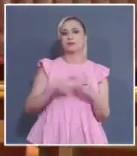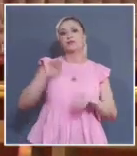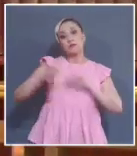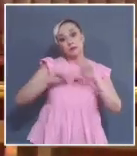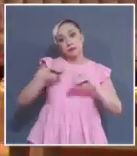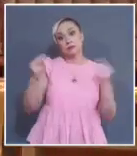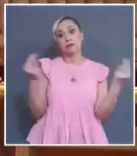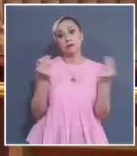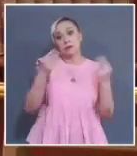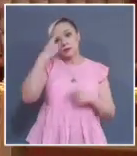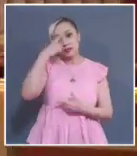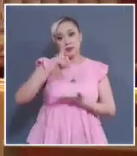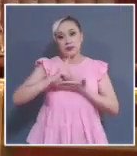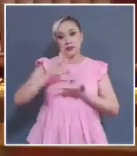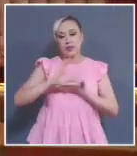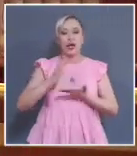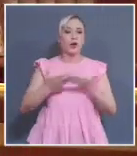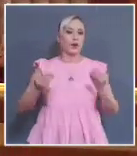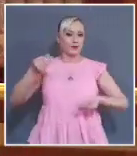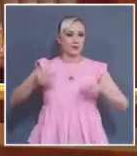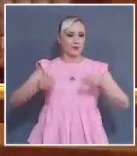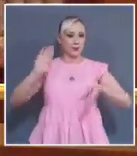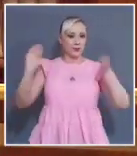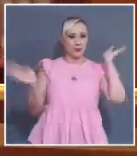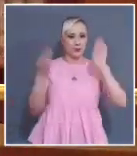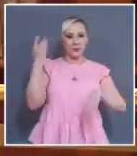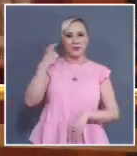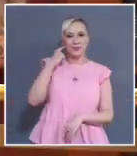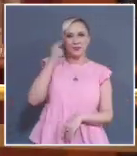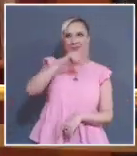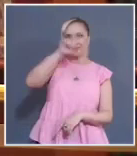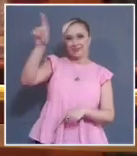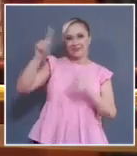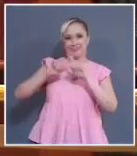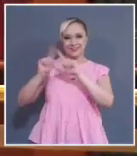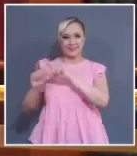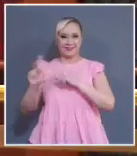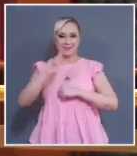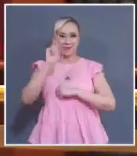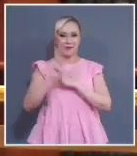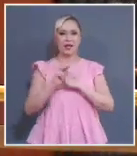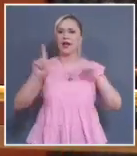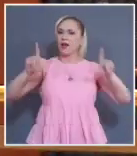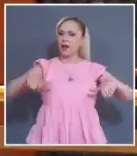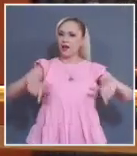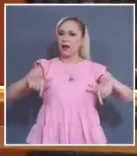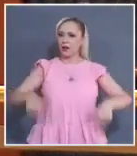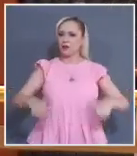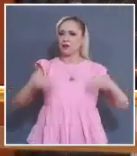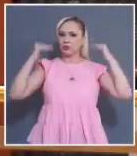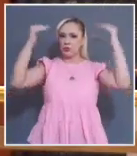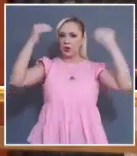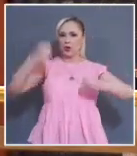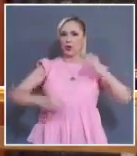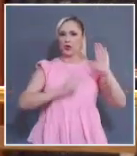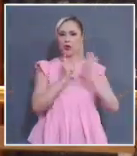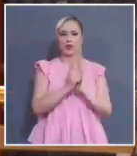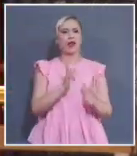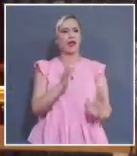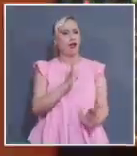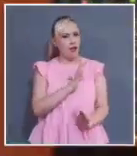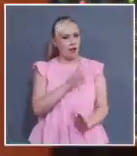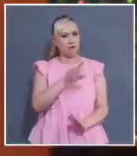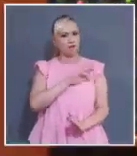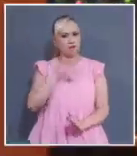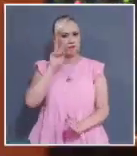la magistratura en el mundo, que ustedes pueden consultar en la página web de la Suprema Corte de Justicia de la Nación, así como en las redes sociales de nuestro alto